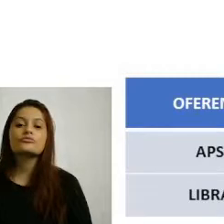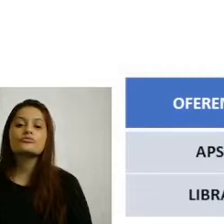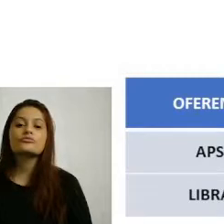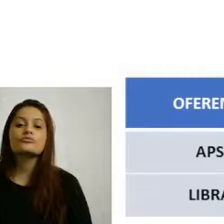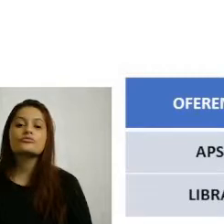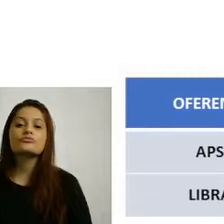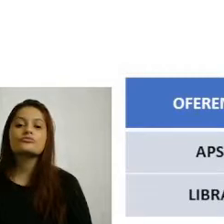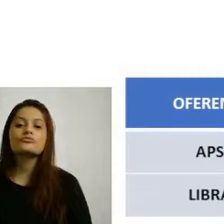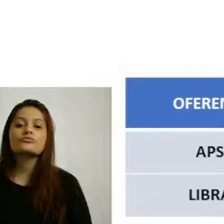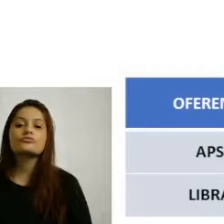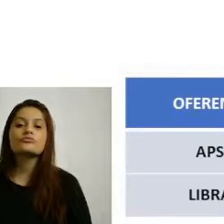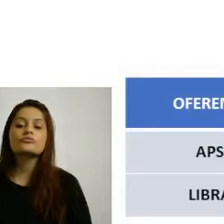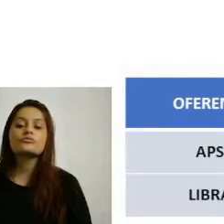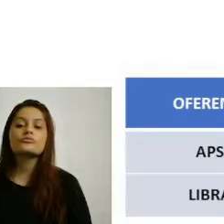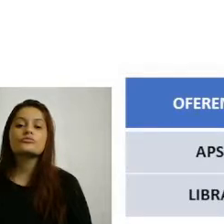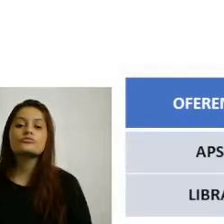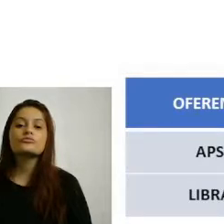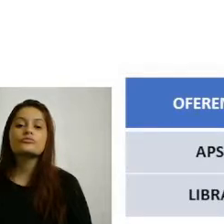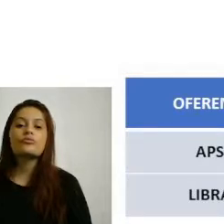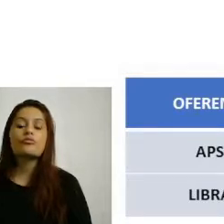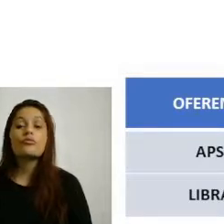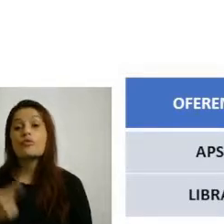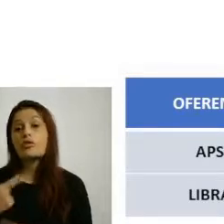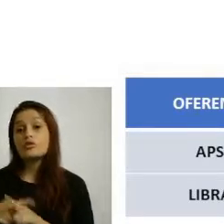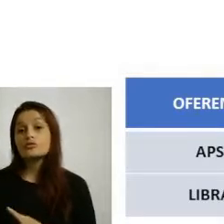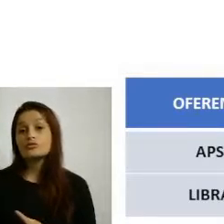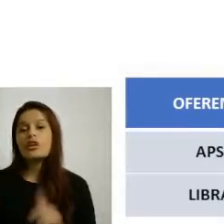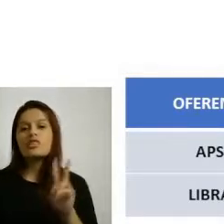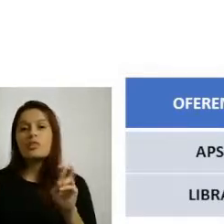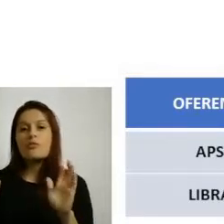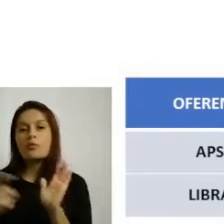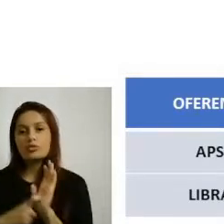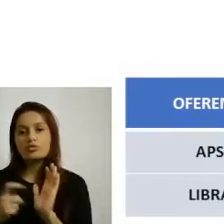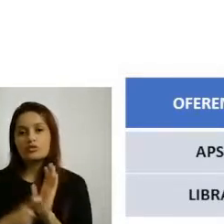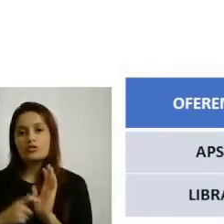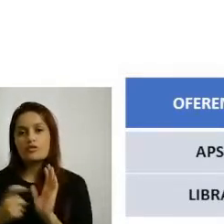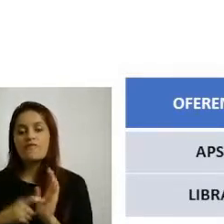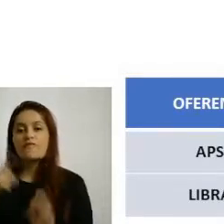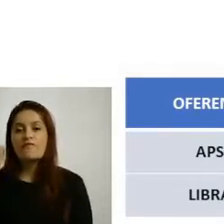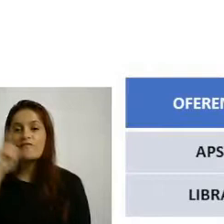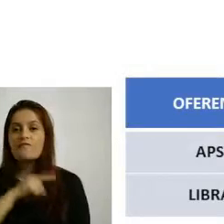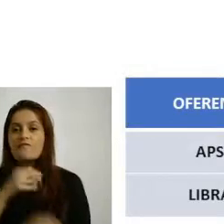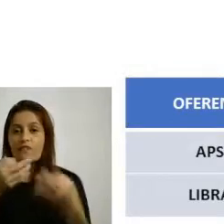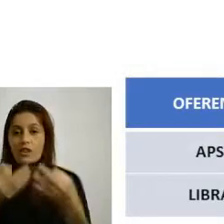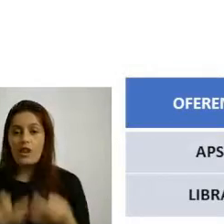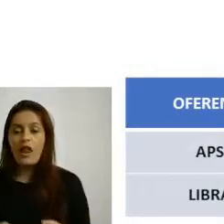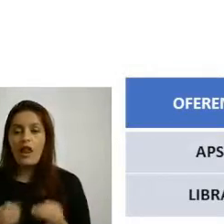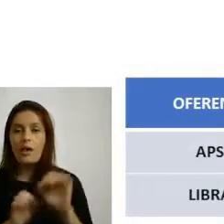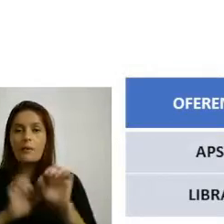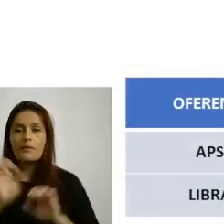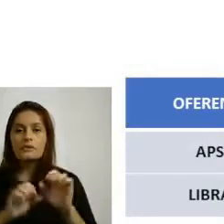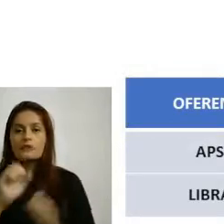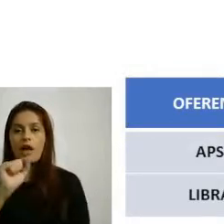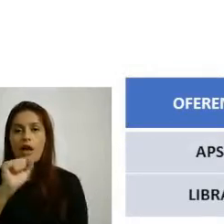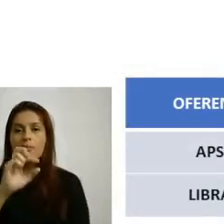por lo tanto obtuvo los 5 puntos. En cuanto al puntaje final, la empresa APS tiene un